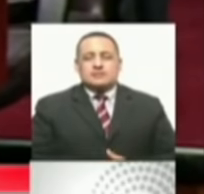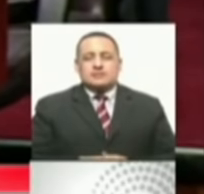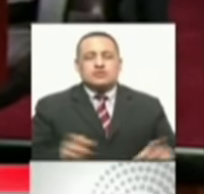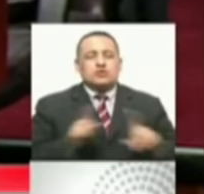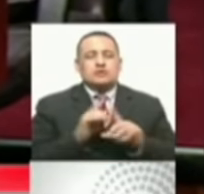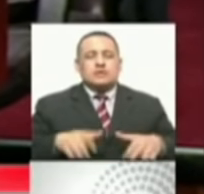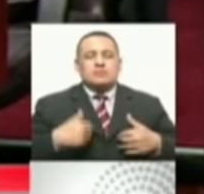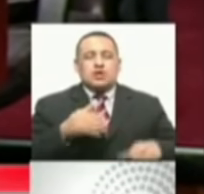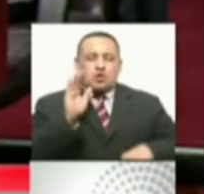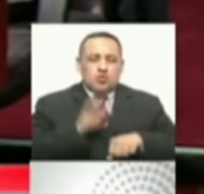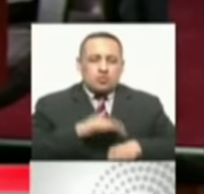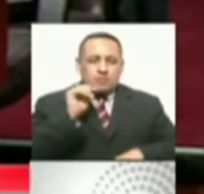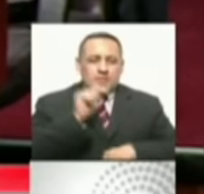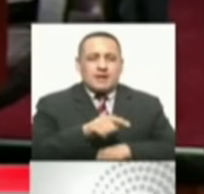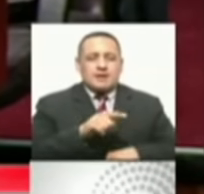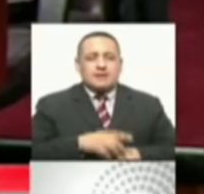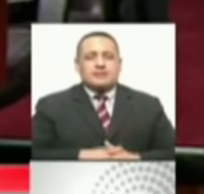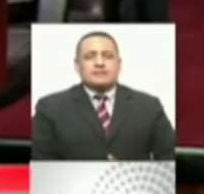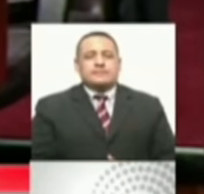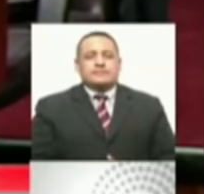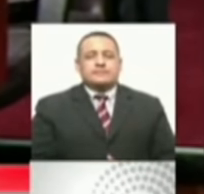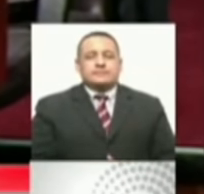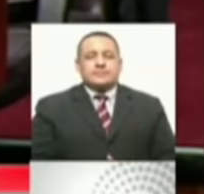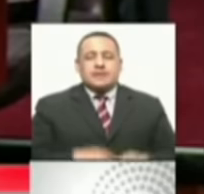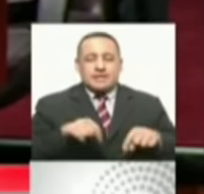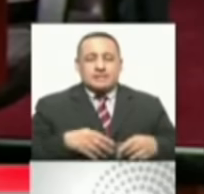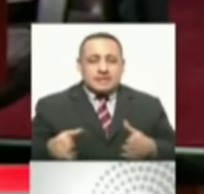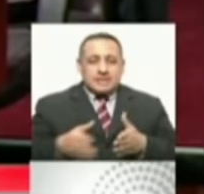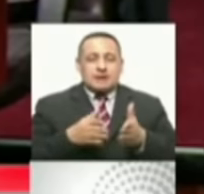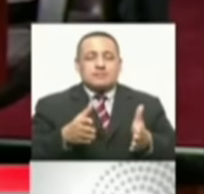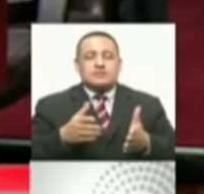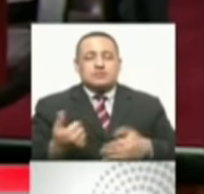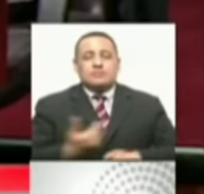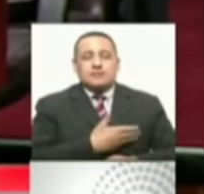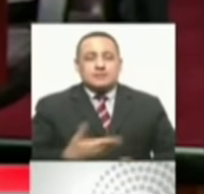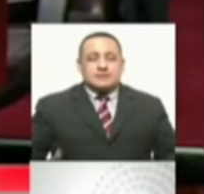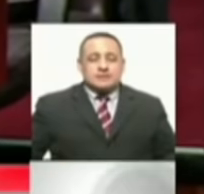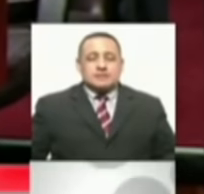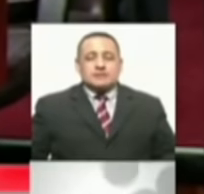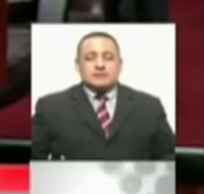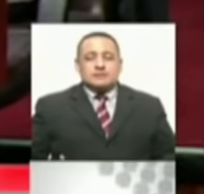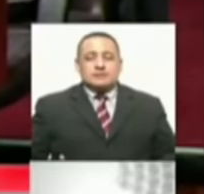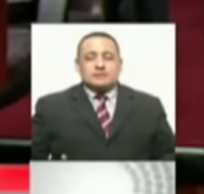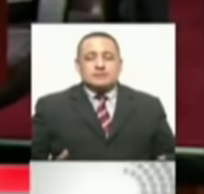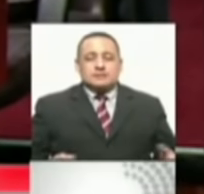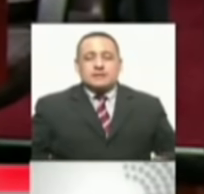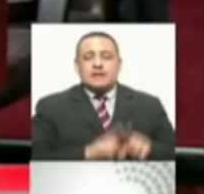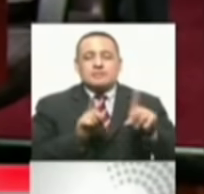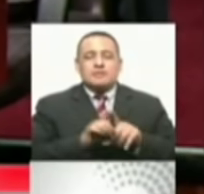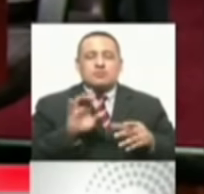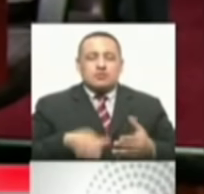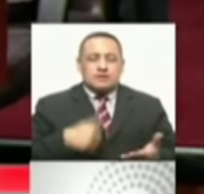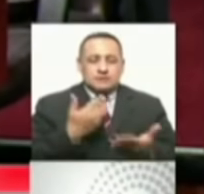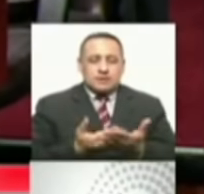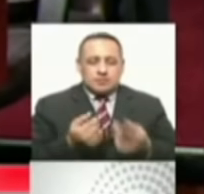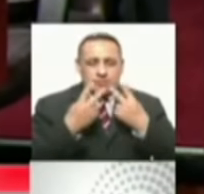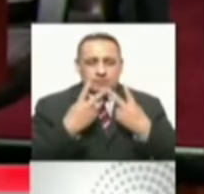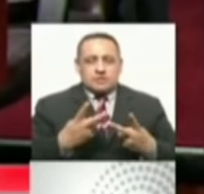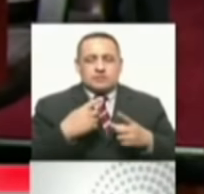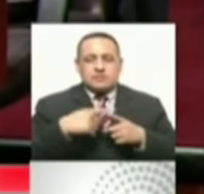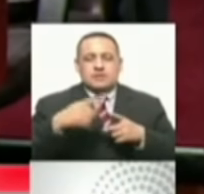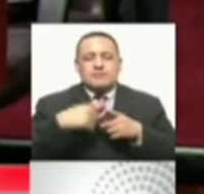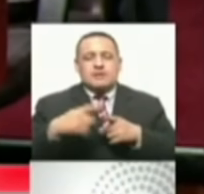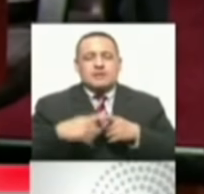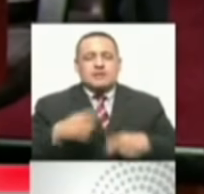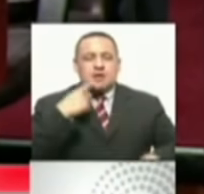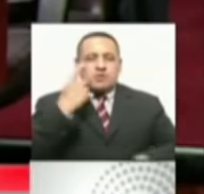qué se equivocó Alarcón con Maraví, en la versión de Maraví, pero no con Edith Lagos y con Urriola, el